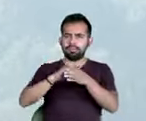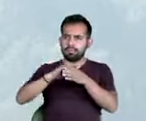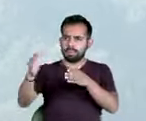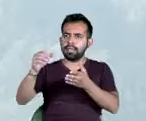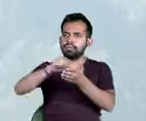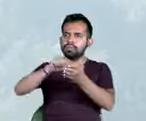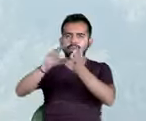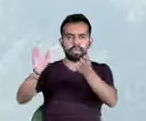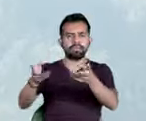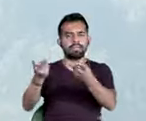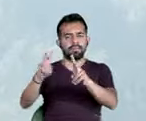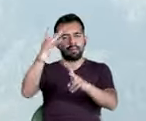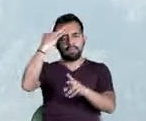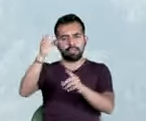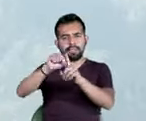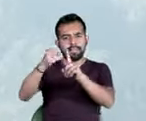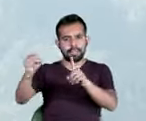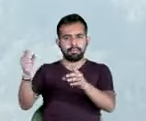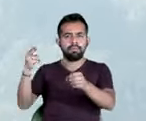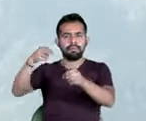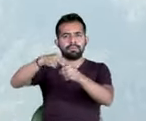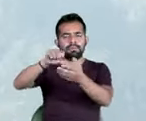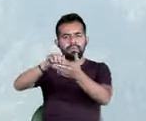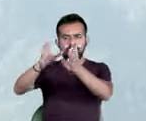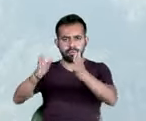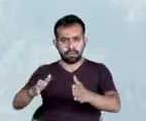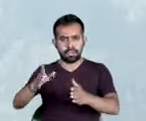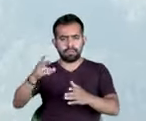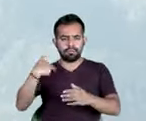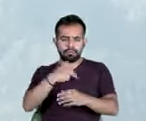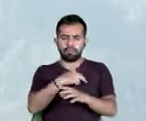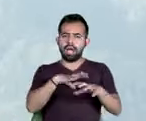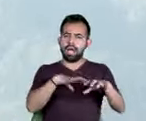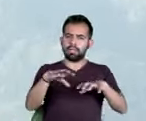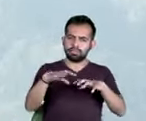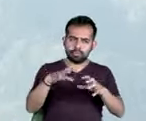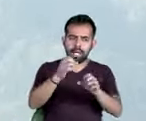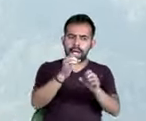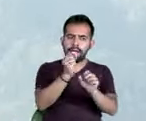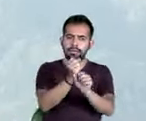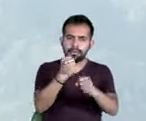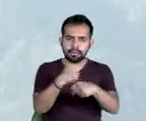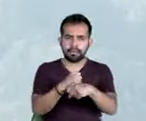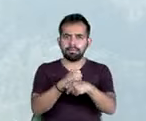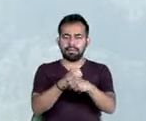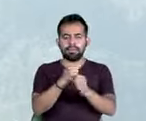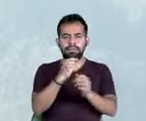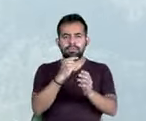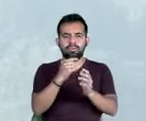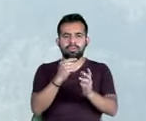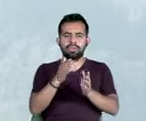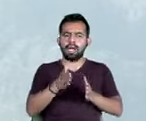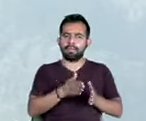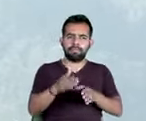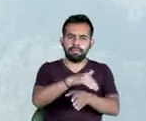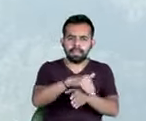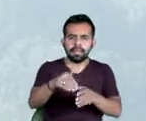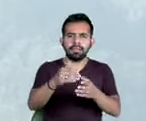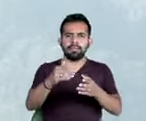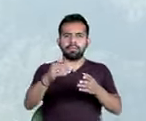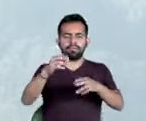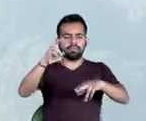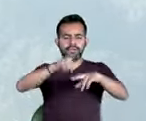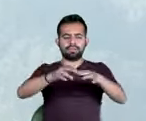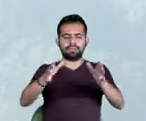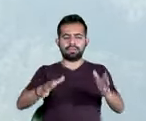tanto, el sistema de participación que tengamos, donde ejecutemos lo que ya es necesario, como los cabildos, la silla vacía,